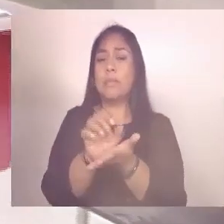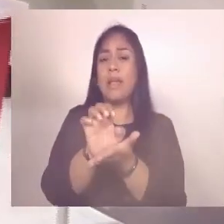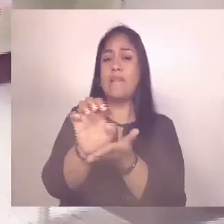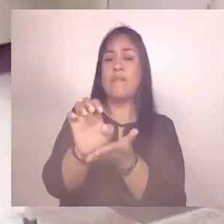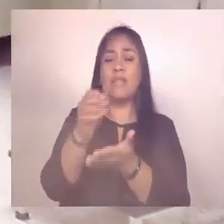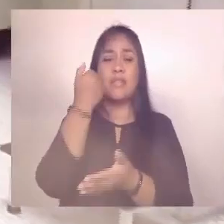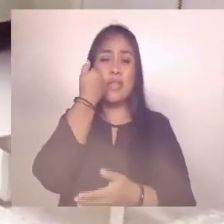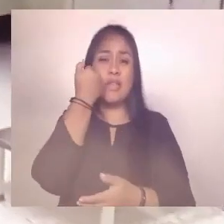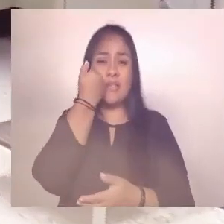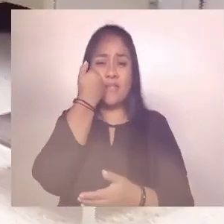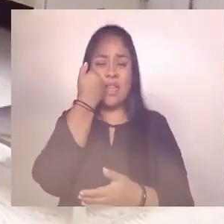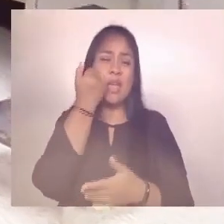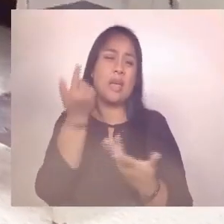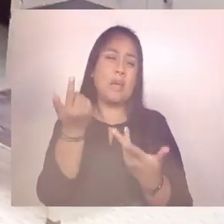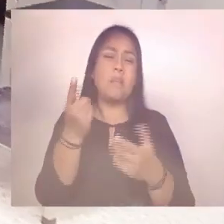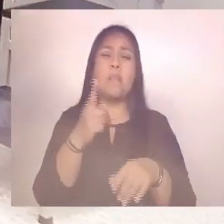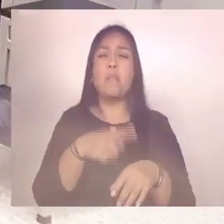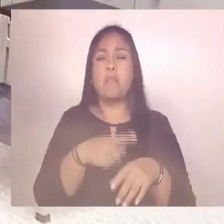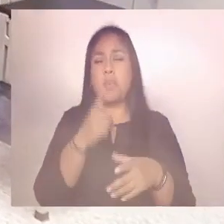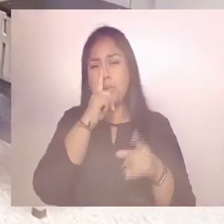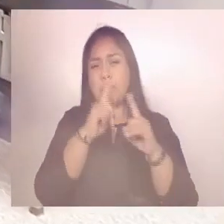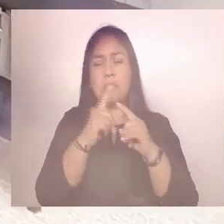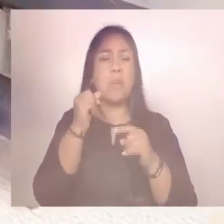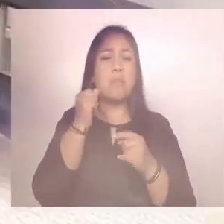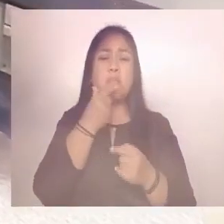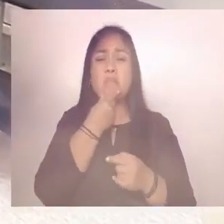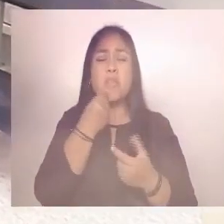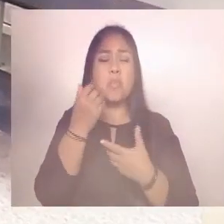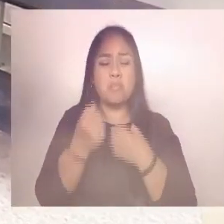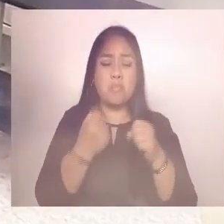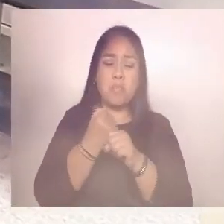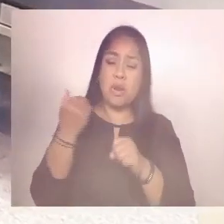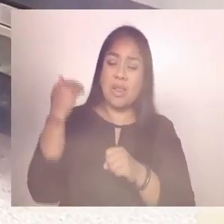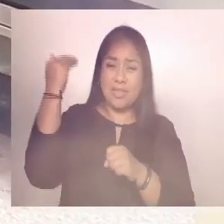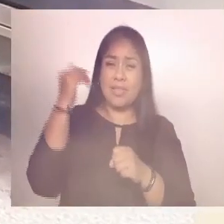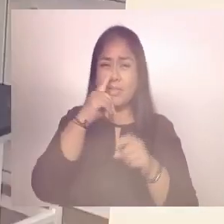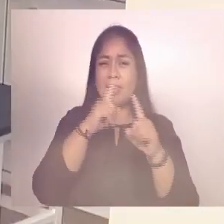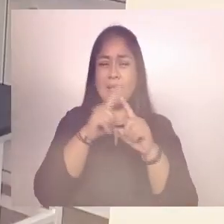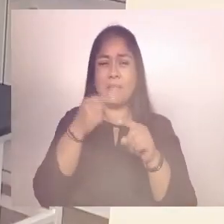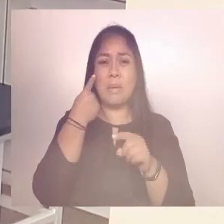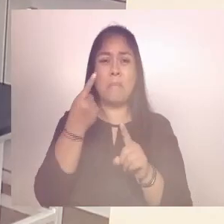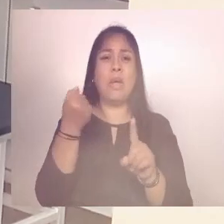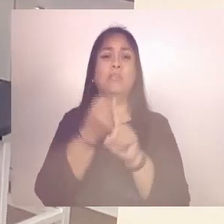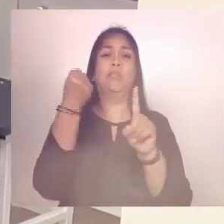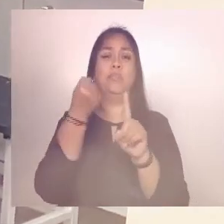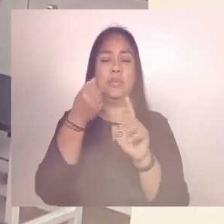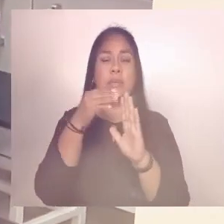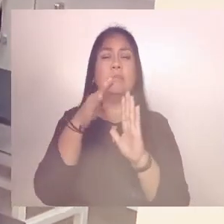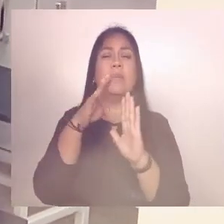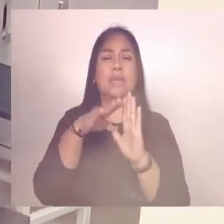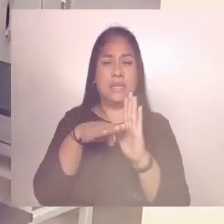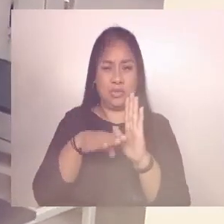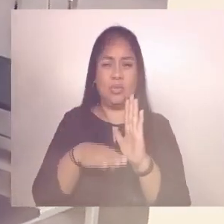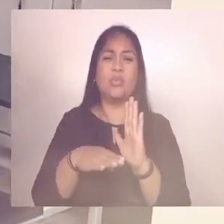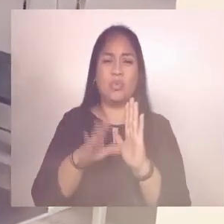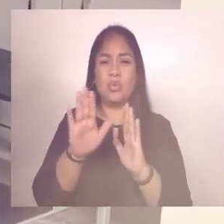enfermedades propias de la edad, a fin de retrasar o disminuir el impacto que pueda tener